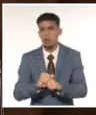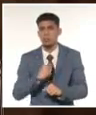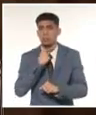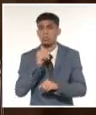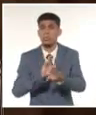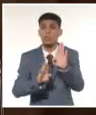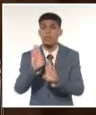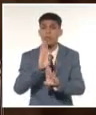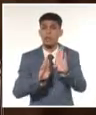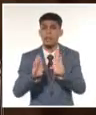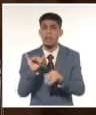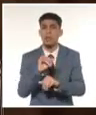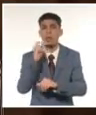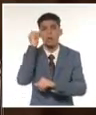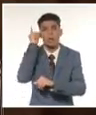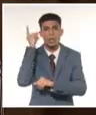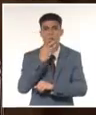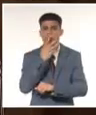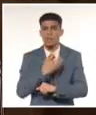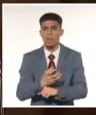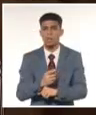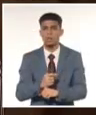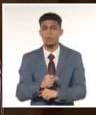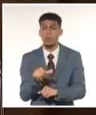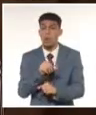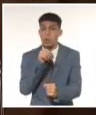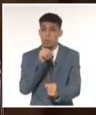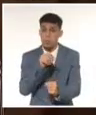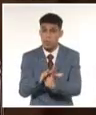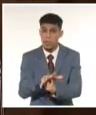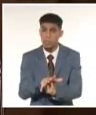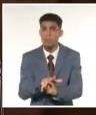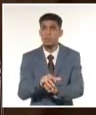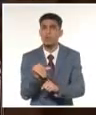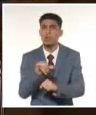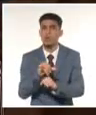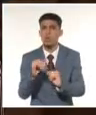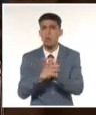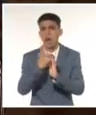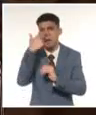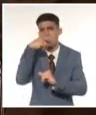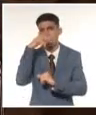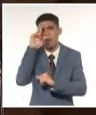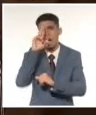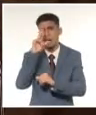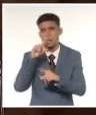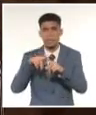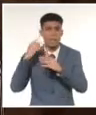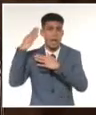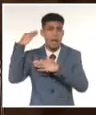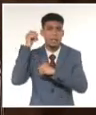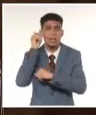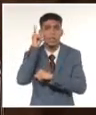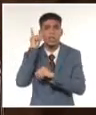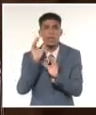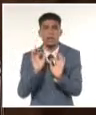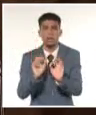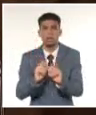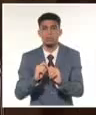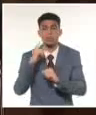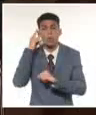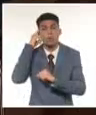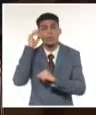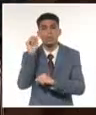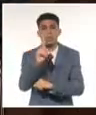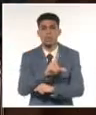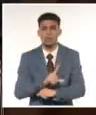el marxismo y precisamente un principio marxista es cuánto influye en la conciencia social la satisfacción